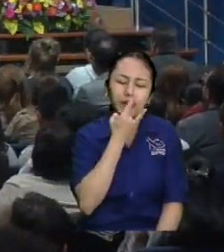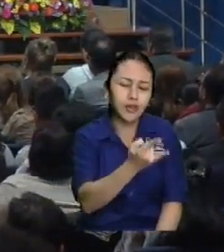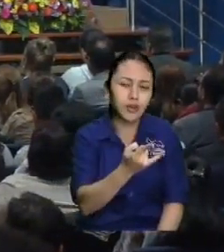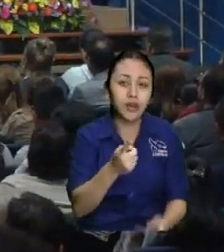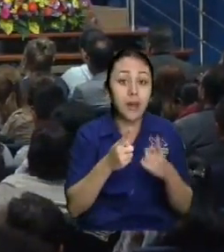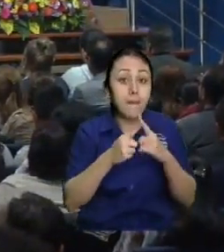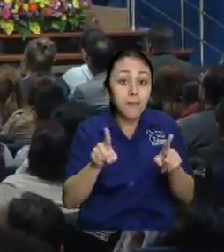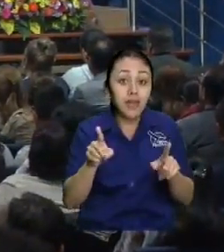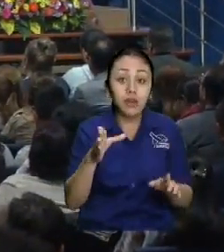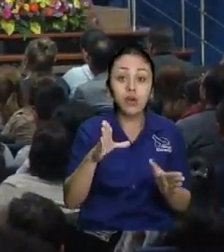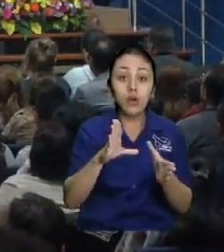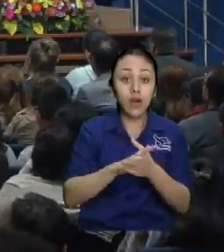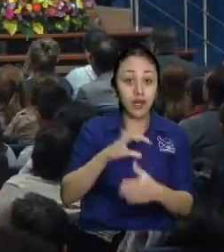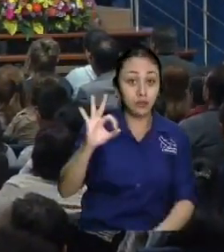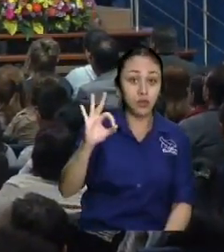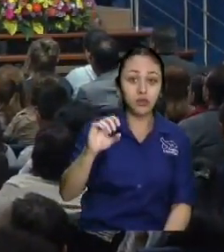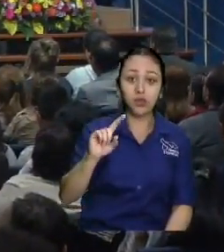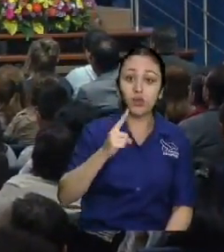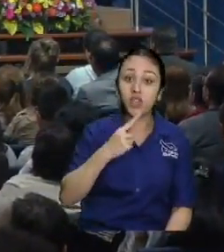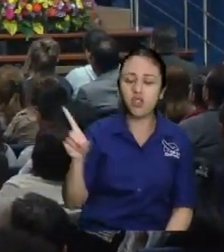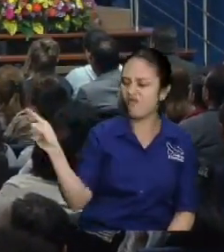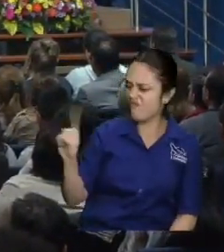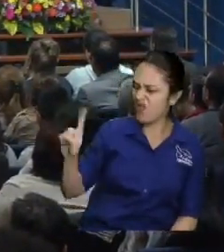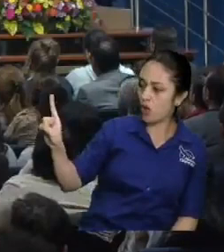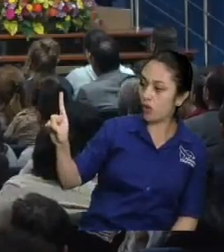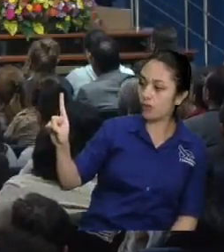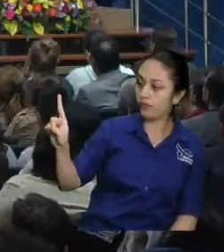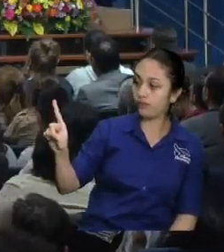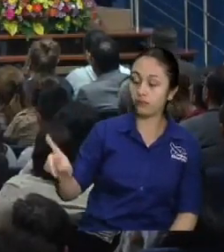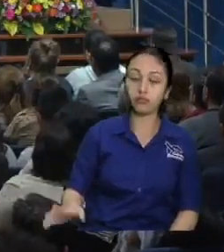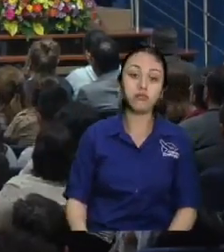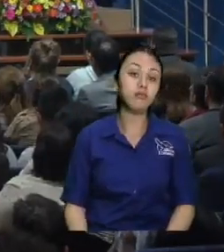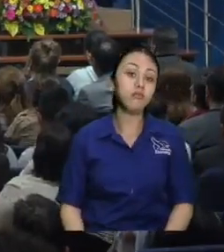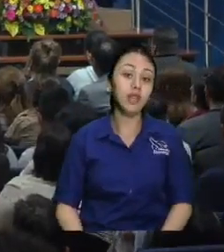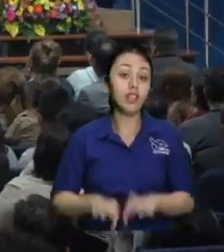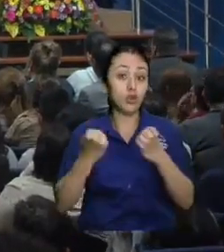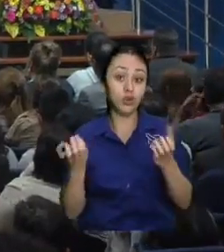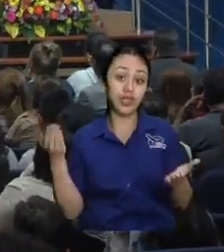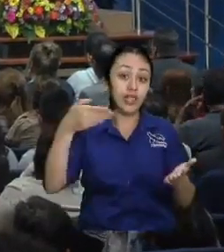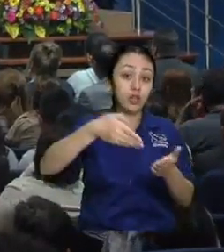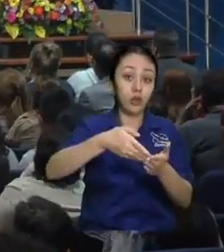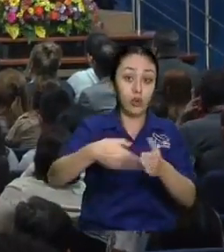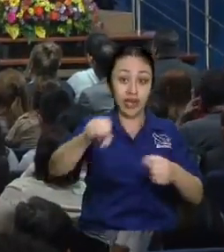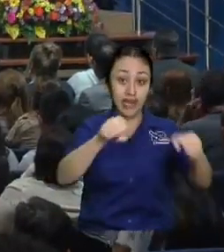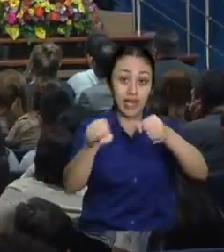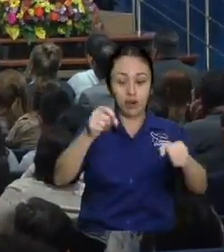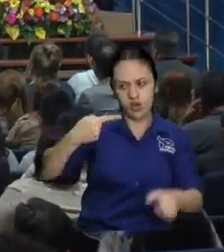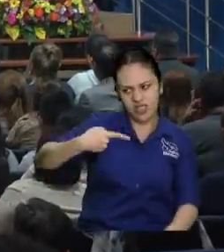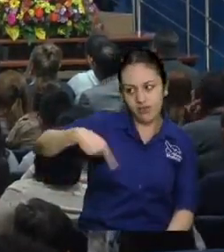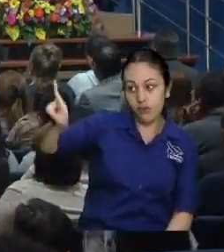ratito que ella se fue por ahí, él salió, agarró su carro y se fue a la campaña.